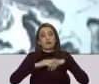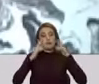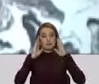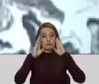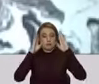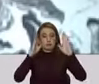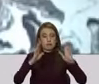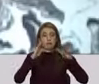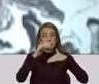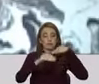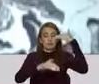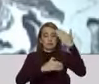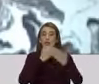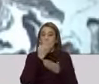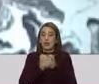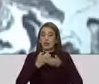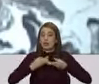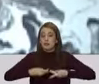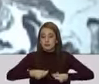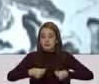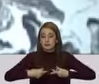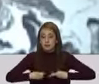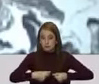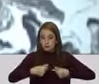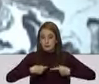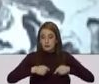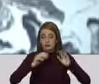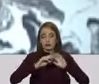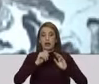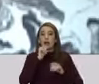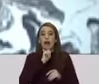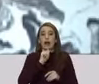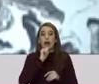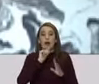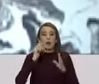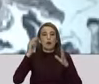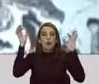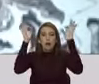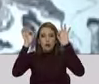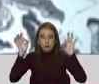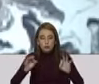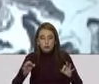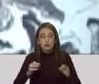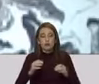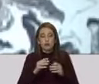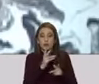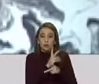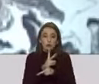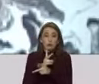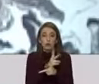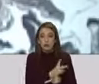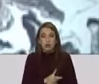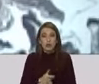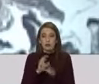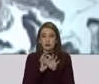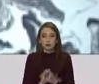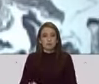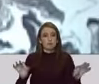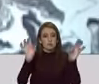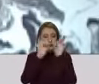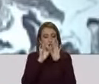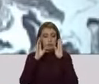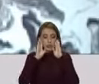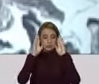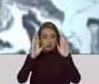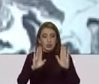en la casa, inclusive el optimizar el tema del agua, de la luz, son puntos claves que digamos que nos van a permitir hacer que cada